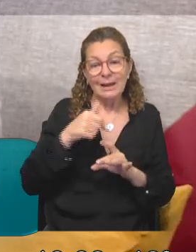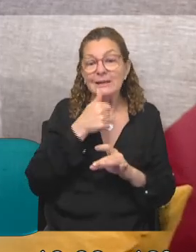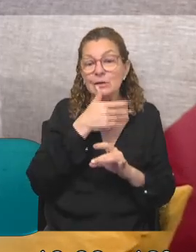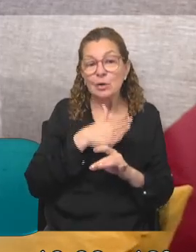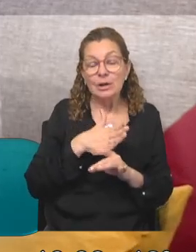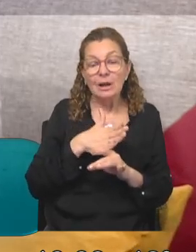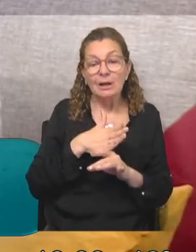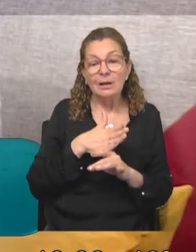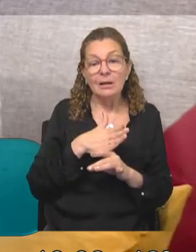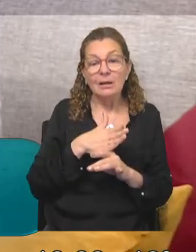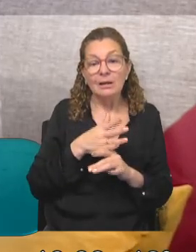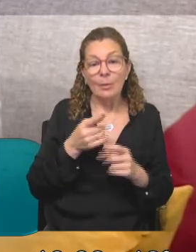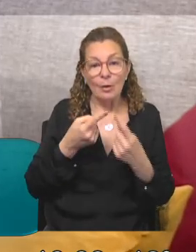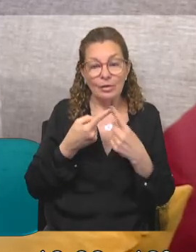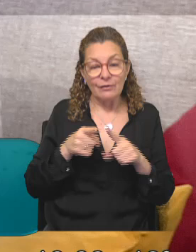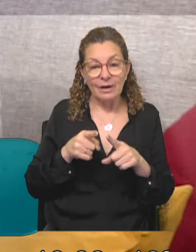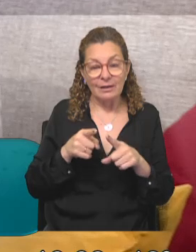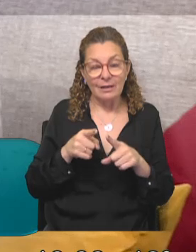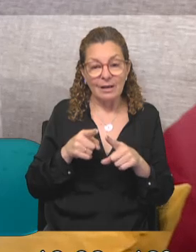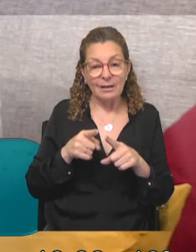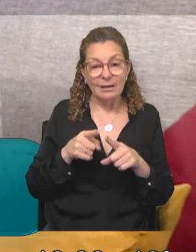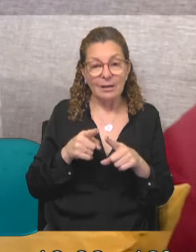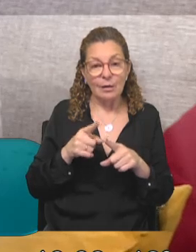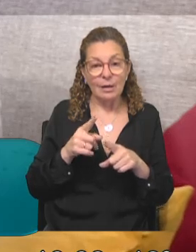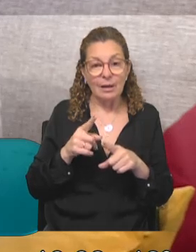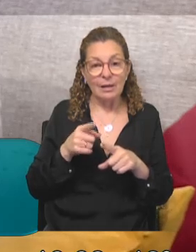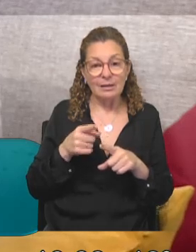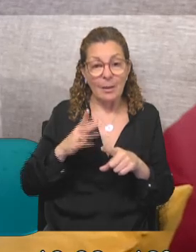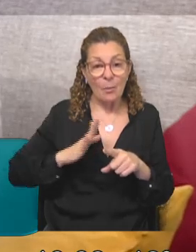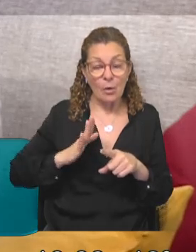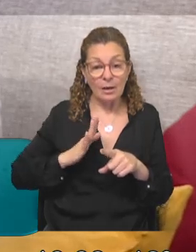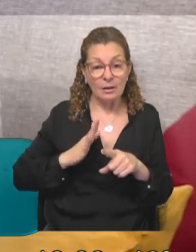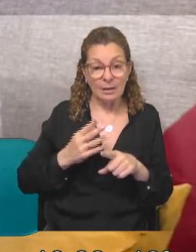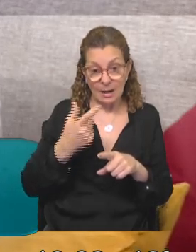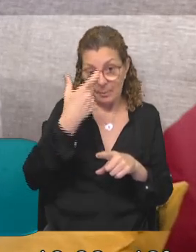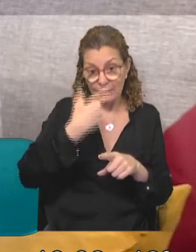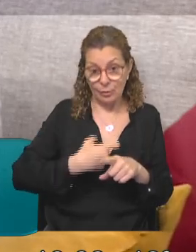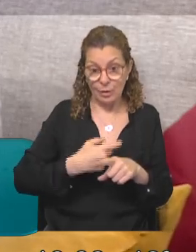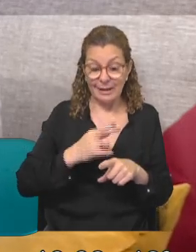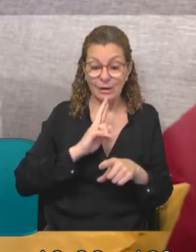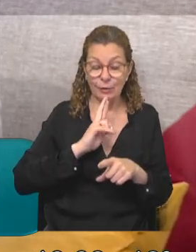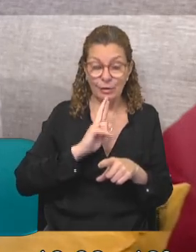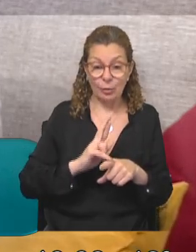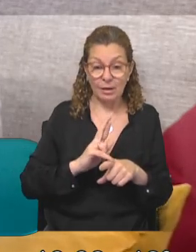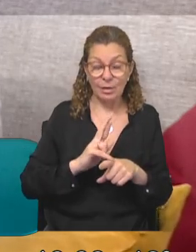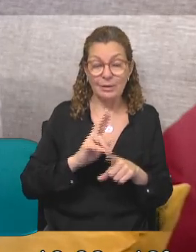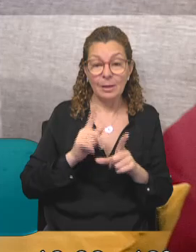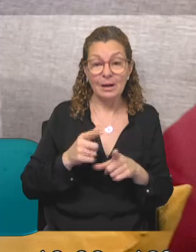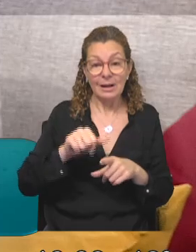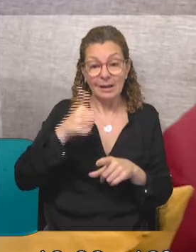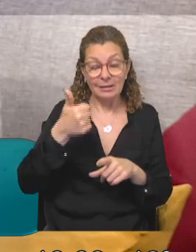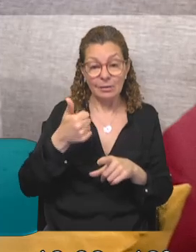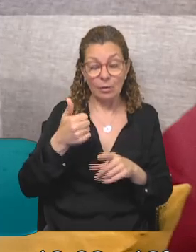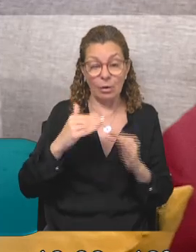tenían esta diferencia entre la percepción que tenían estas mujeres de sí mismas y de sus resultados, de sus éxitos,